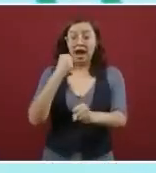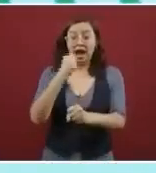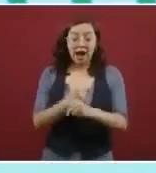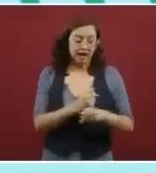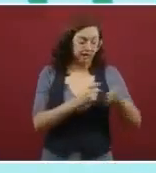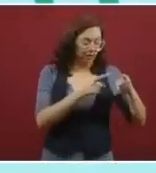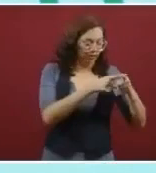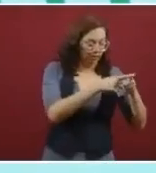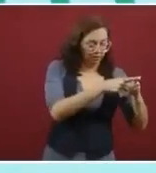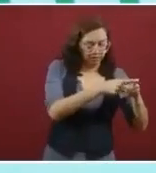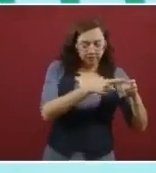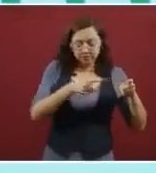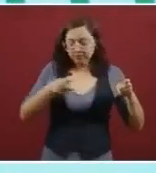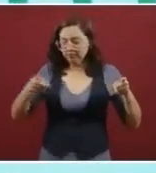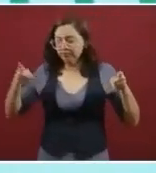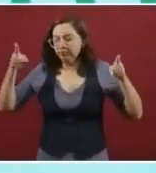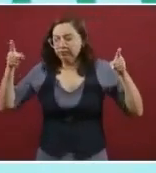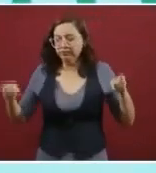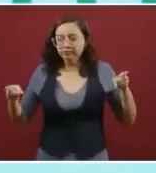el 18,